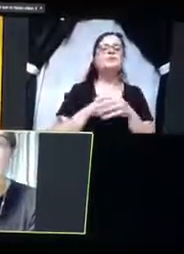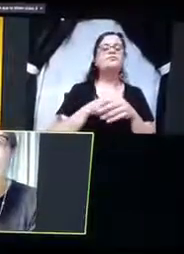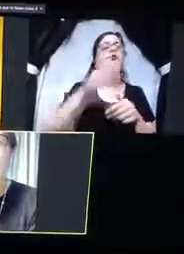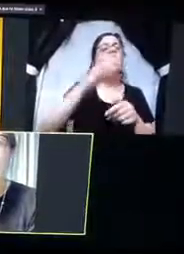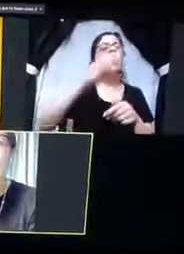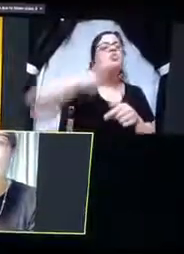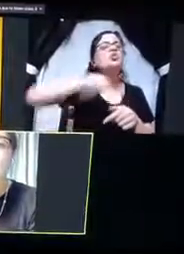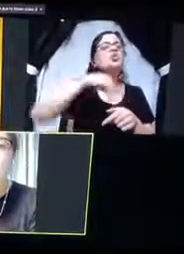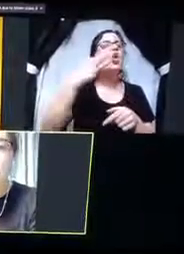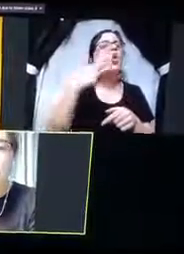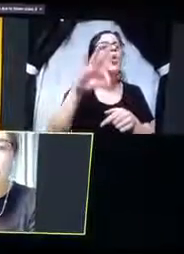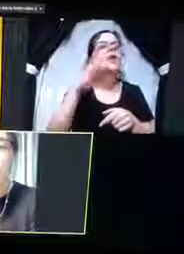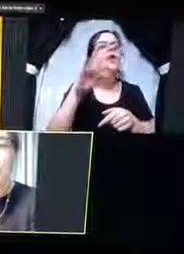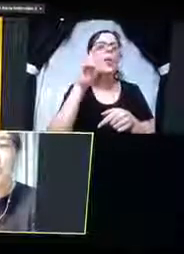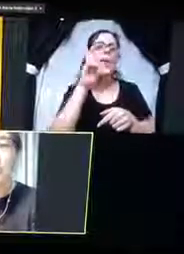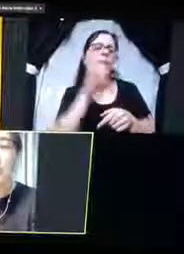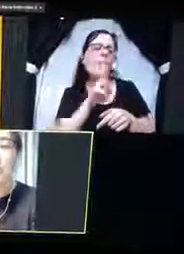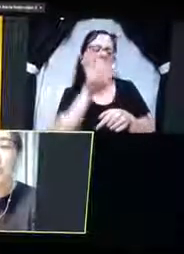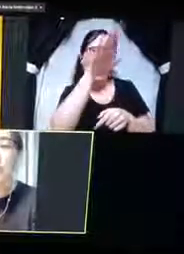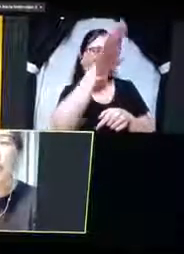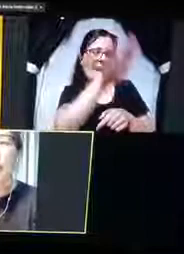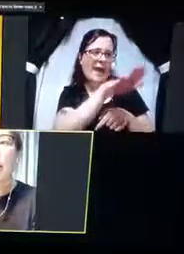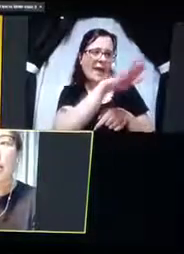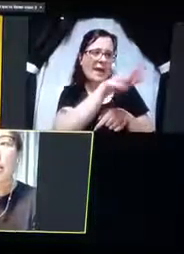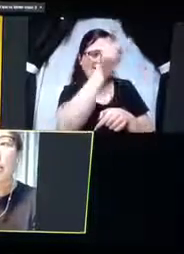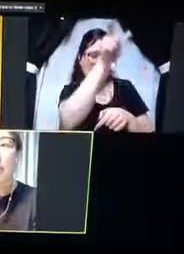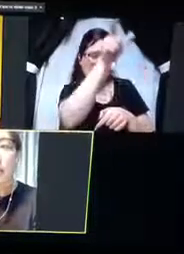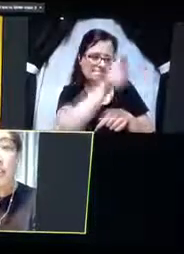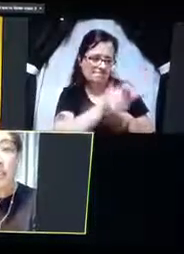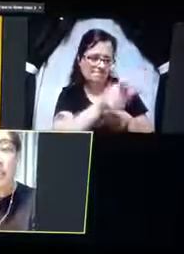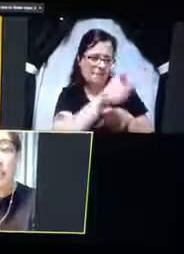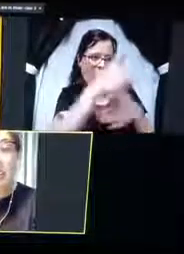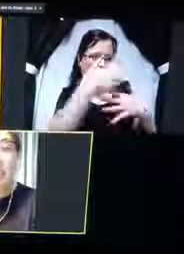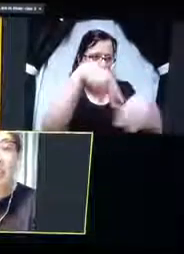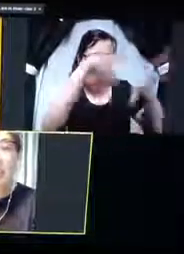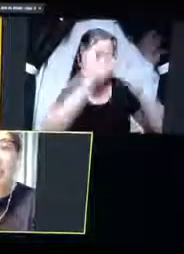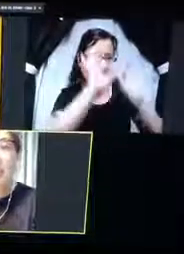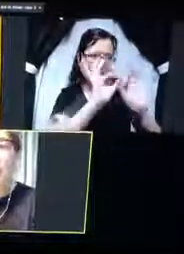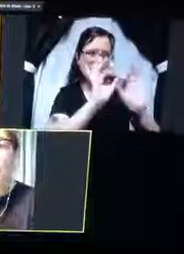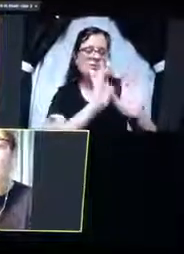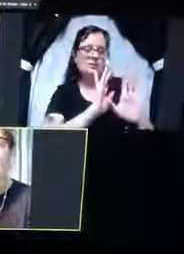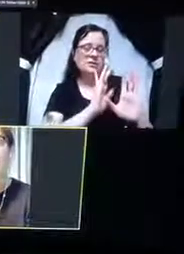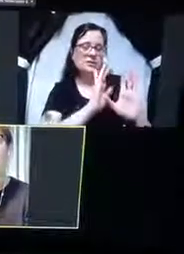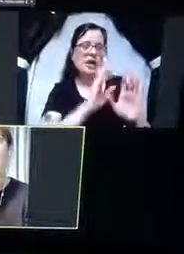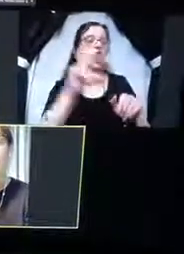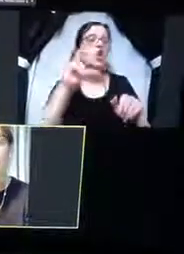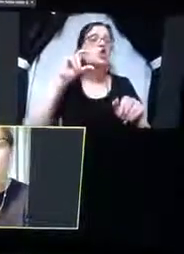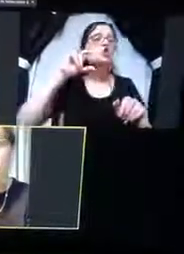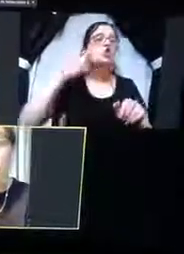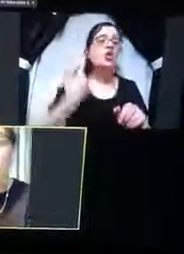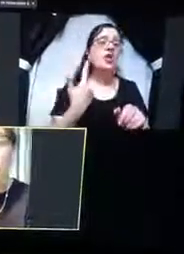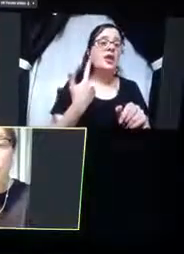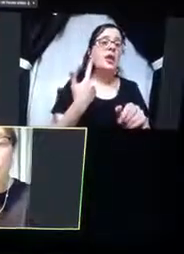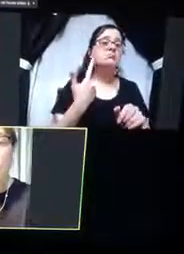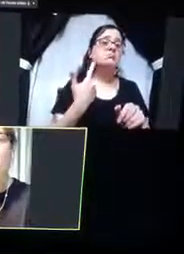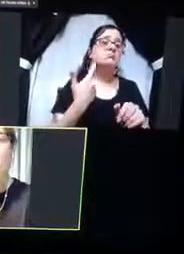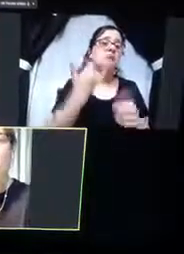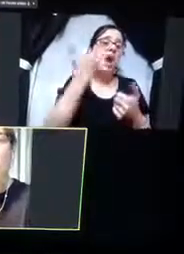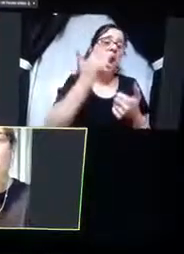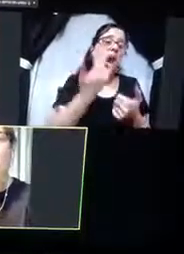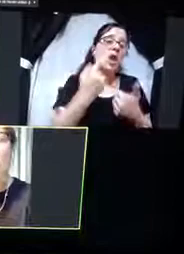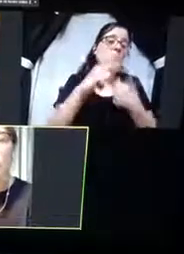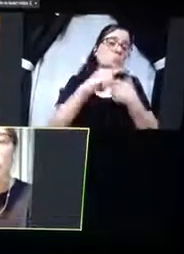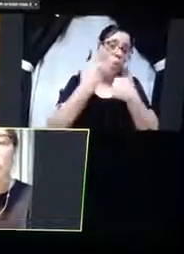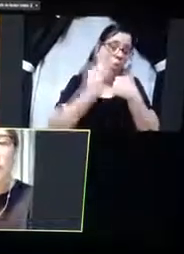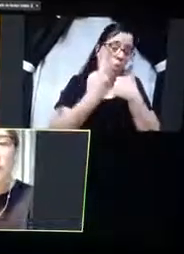toda la dificultad que tiene el niño. Por eso con Georgina siempre decimos, la sordera es un déficit, es una dificultad,